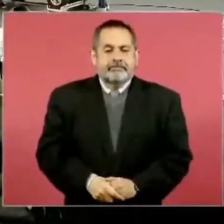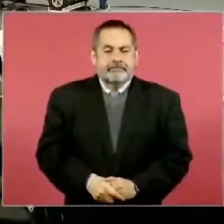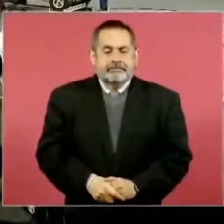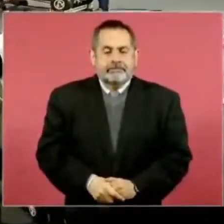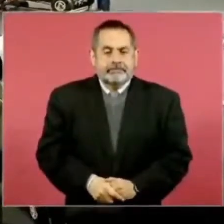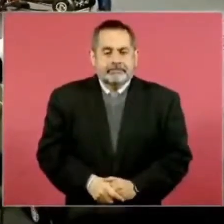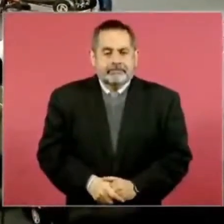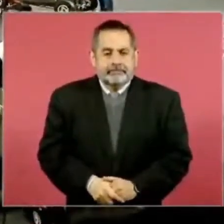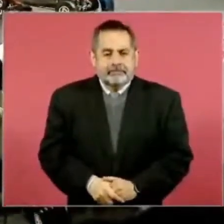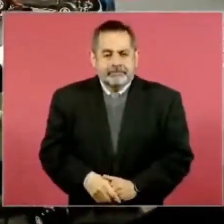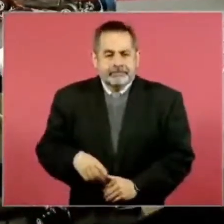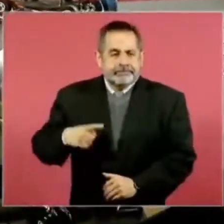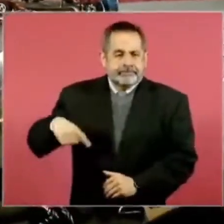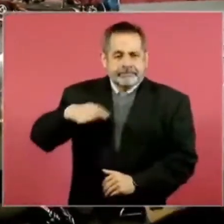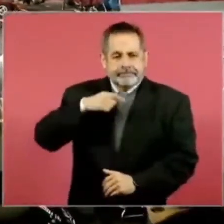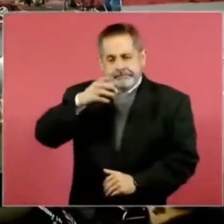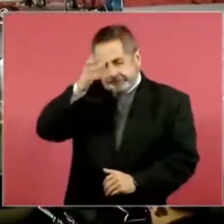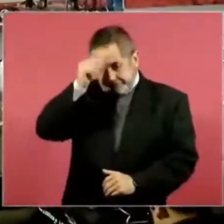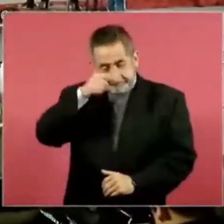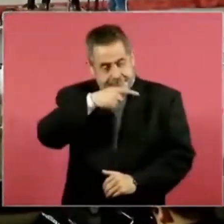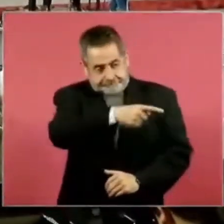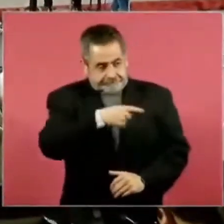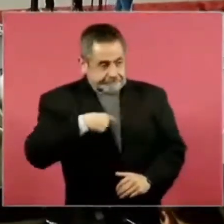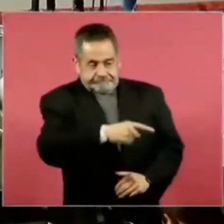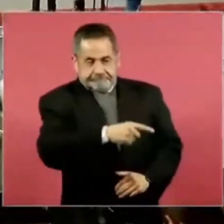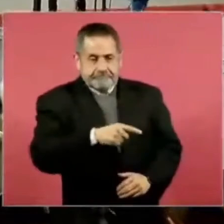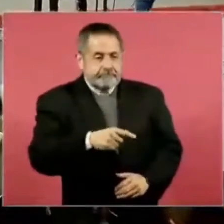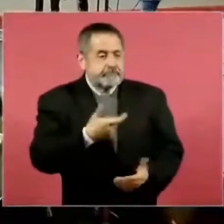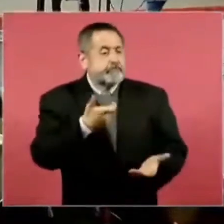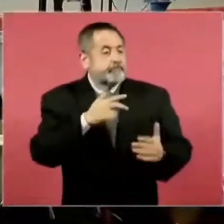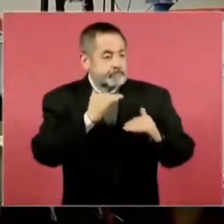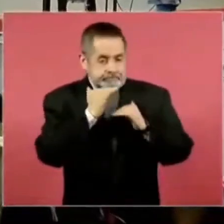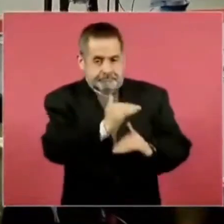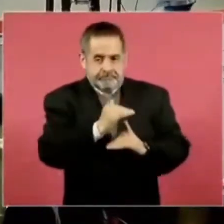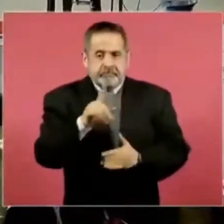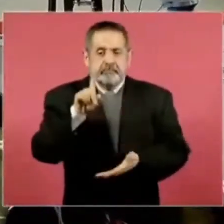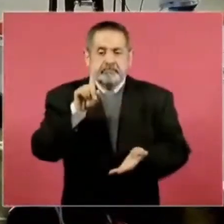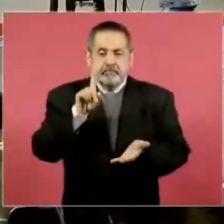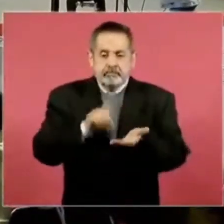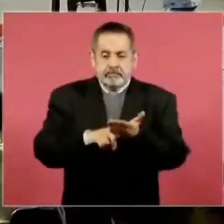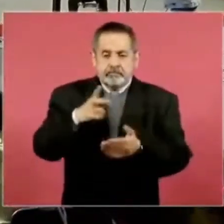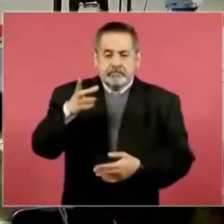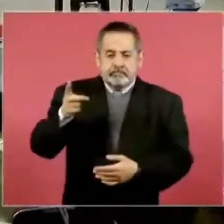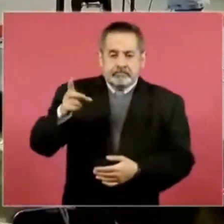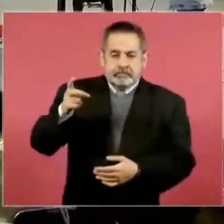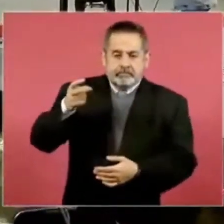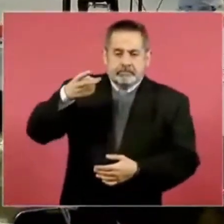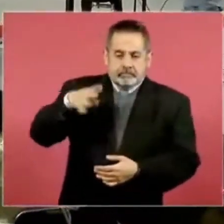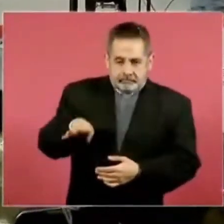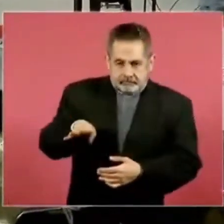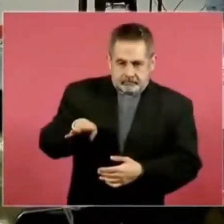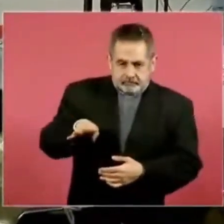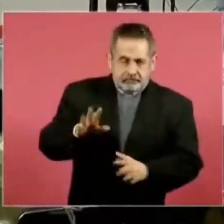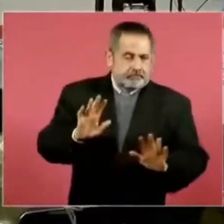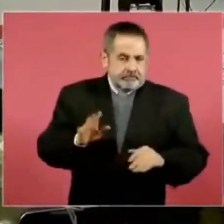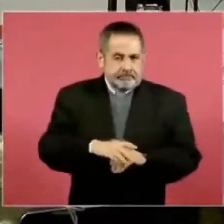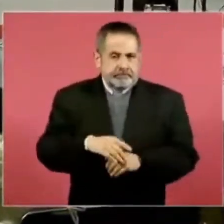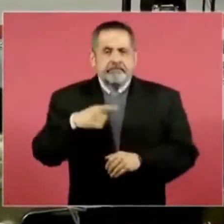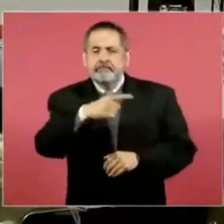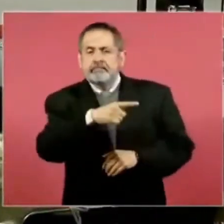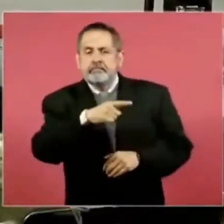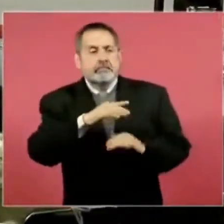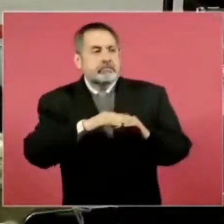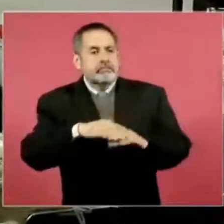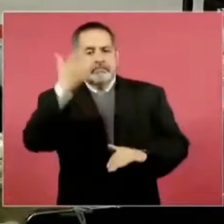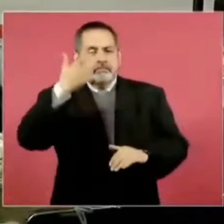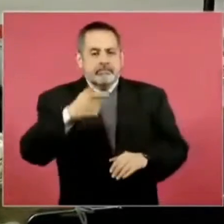Lo que se pactó fue 1.039 y este es el más alto, por ejemplo, ley,